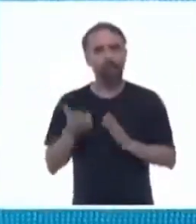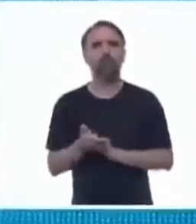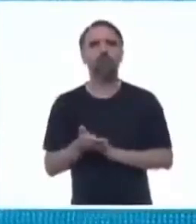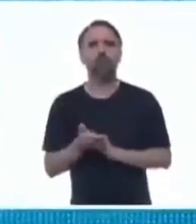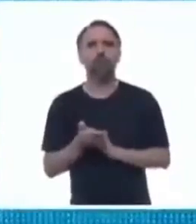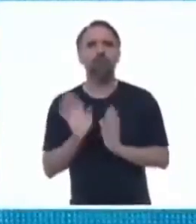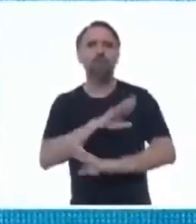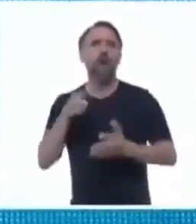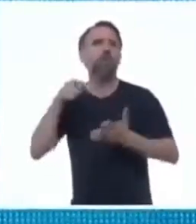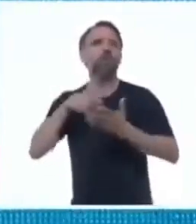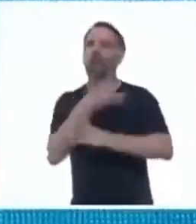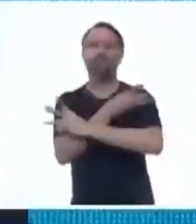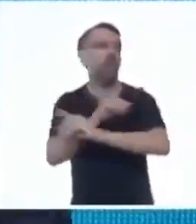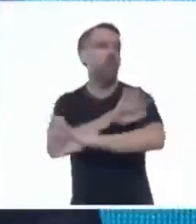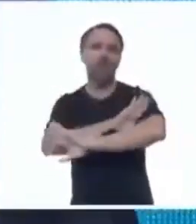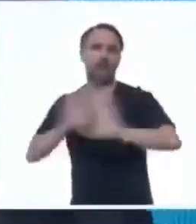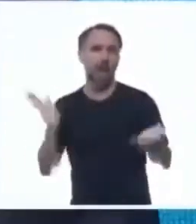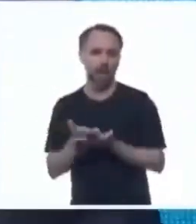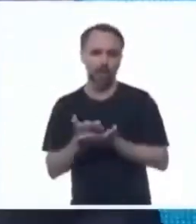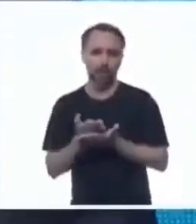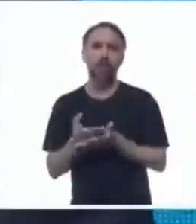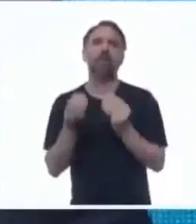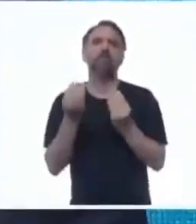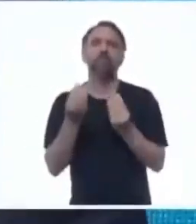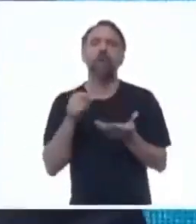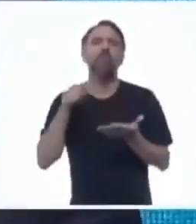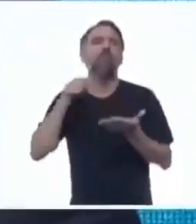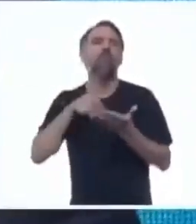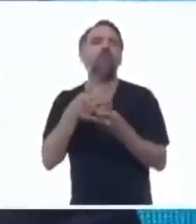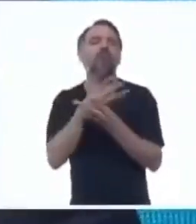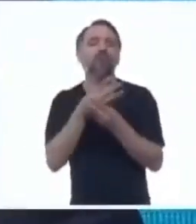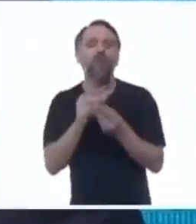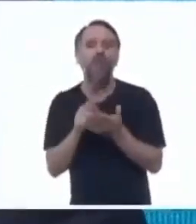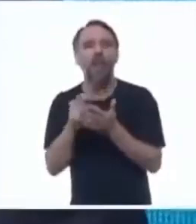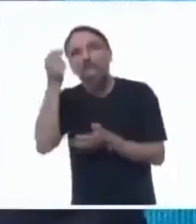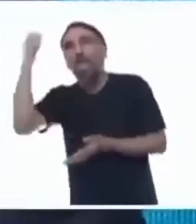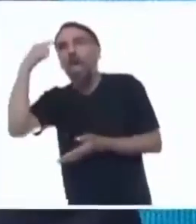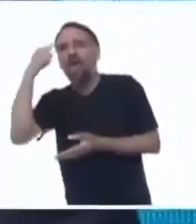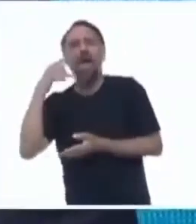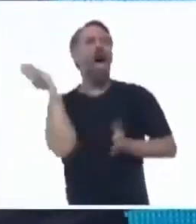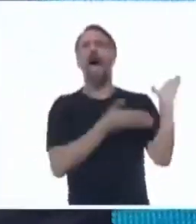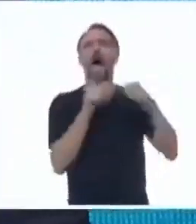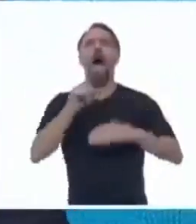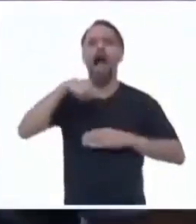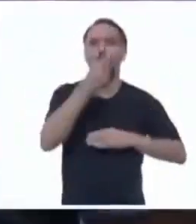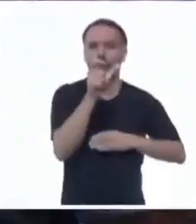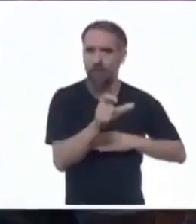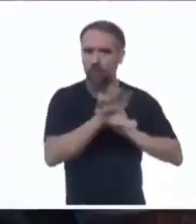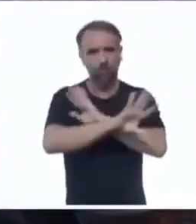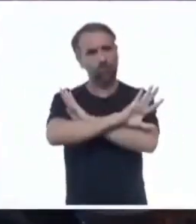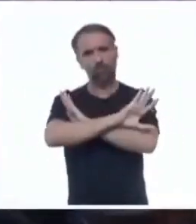punto final a la idea de la destrucción del otro, a la idea del amigo